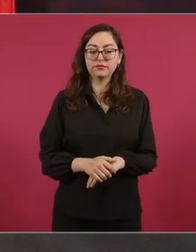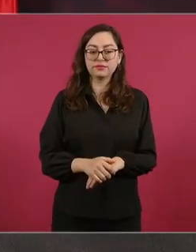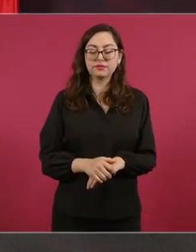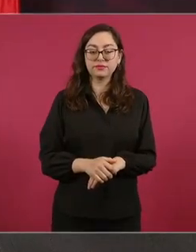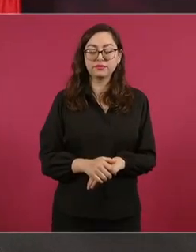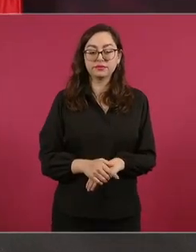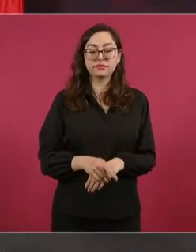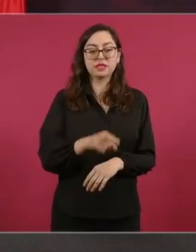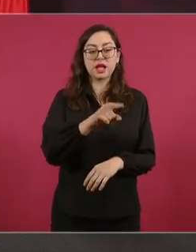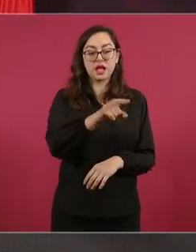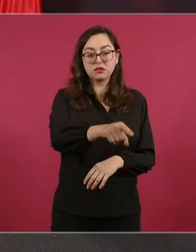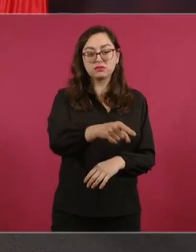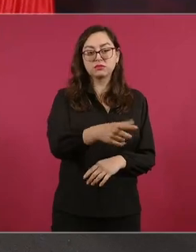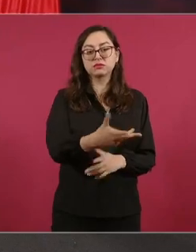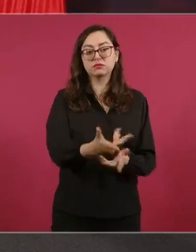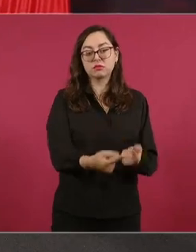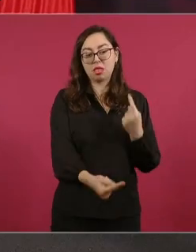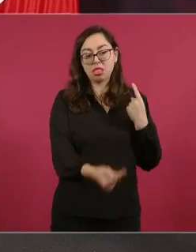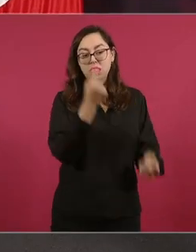chiflado.